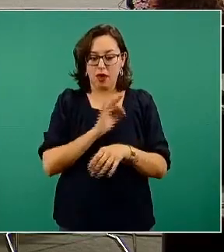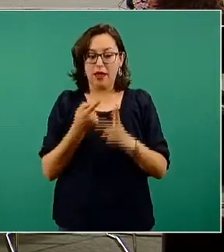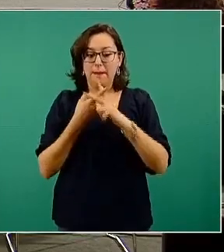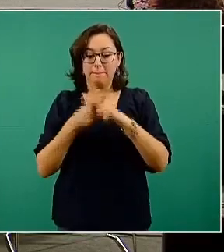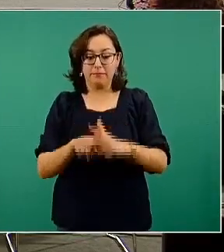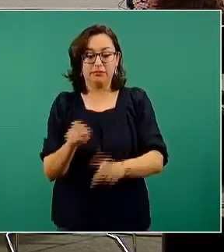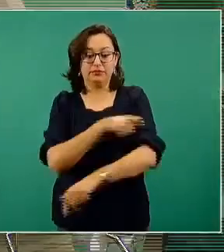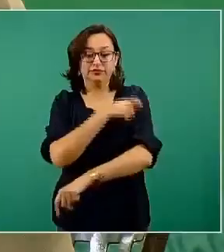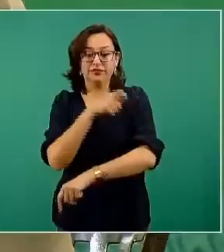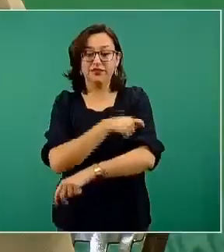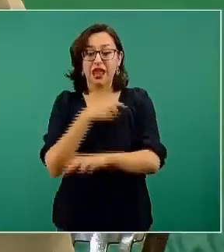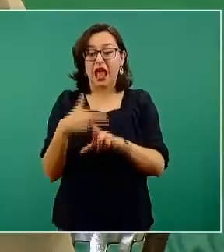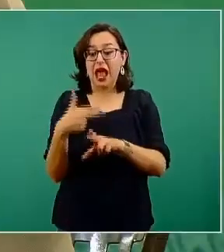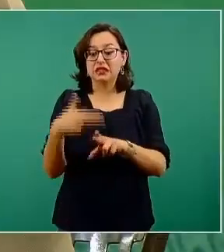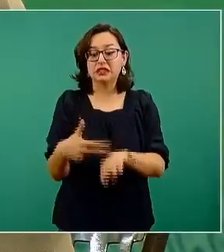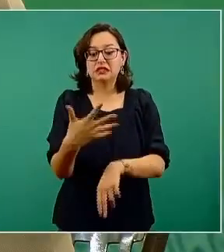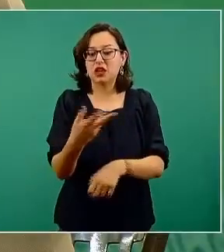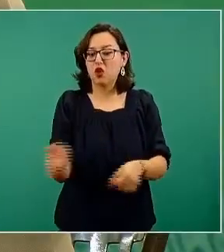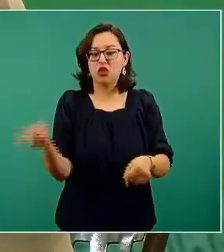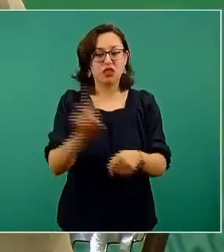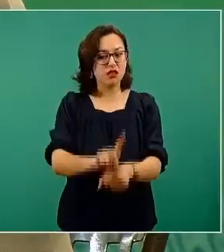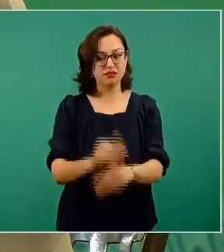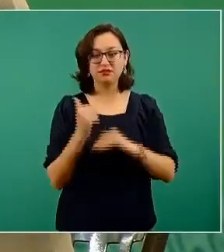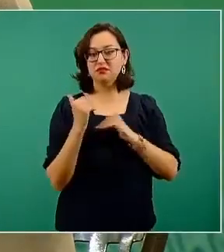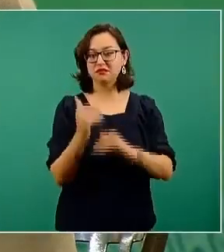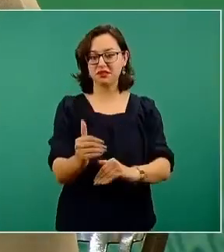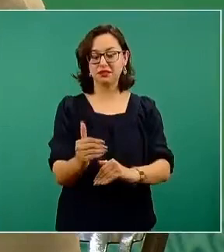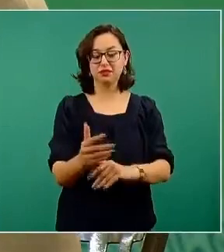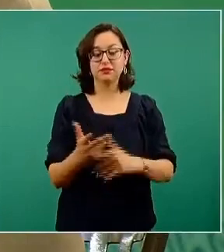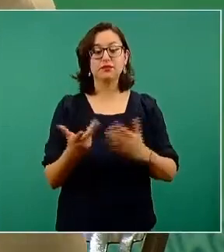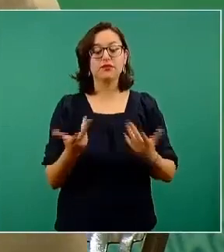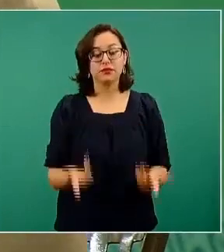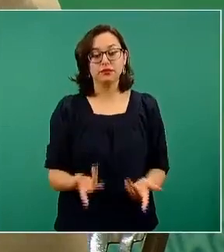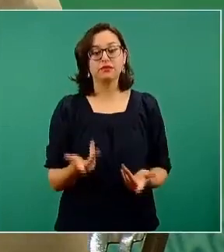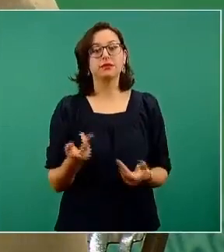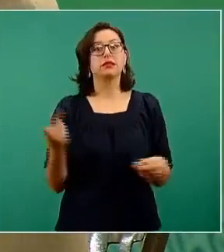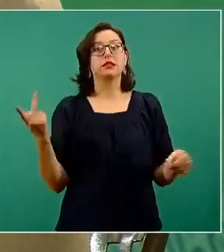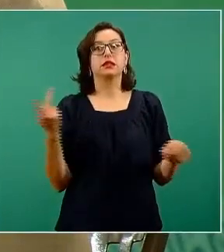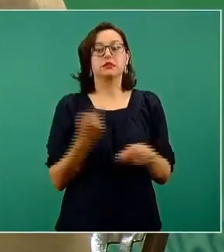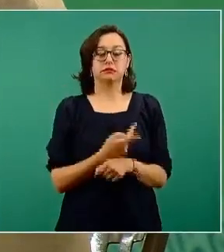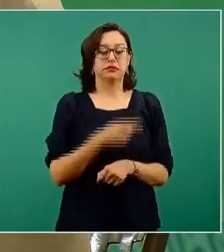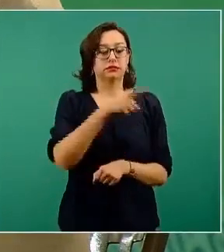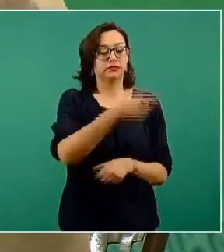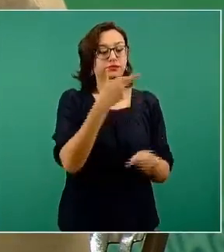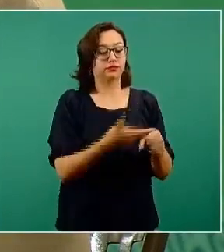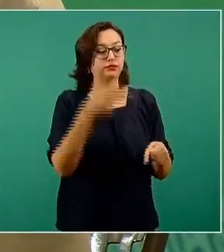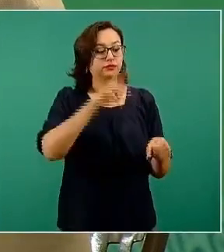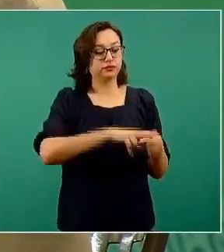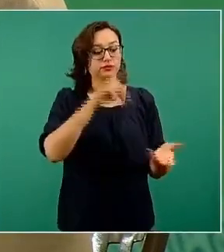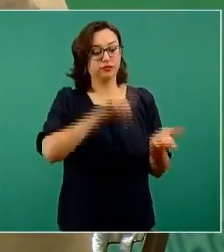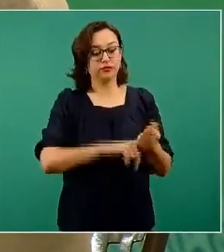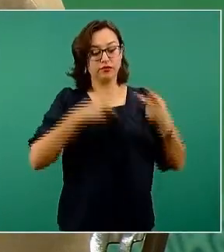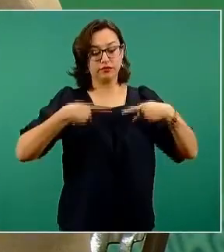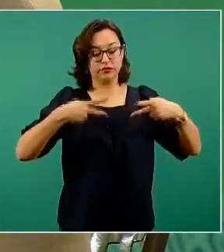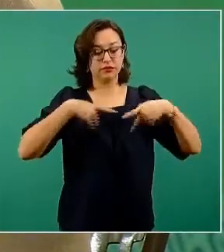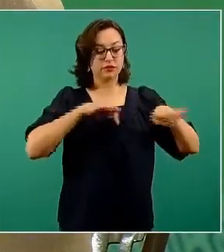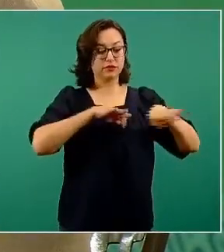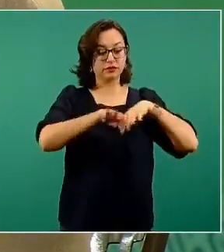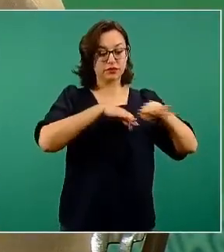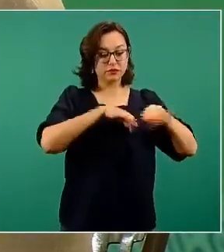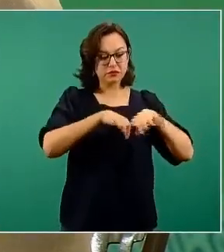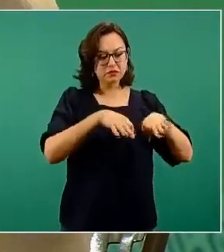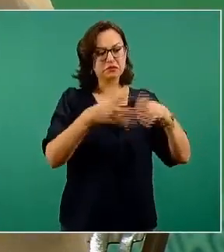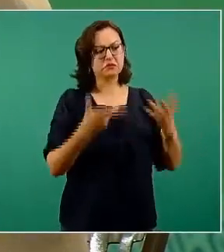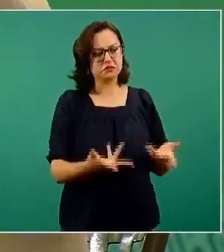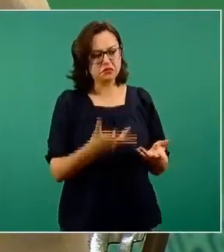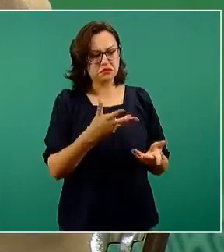Para la estrategia, cuando empezamos con el personal de salud, donde teníamos un censo nominal bastante claro, podíamos saber que en 5 días no